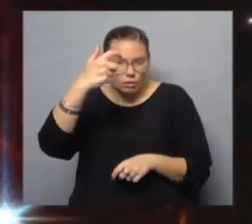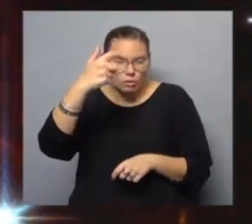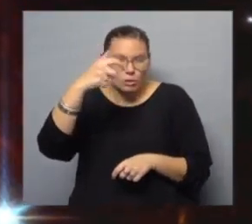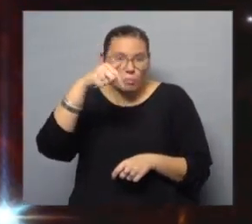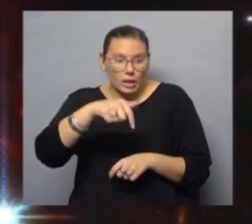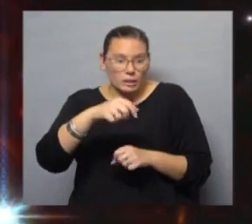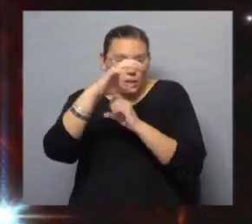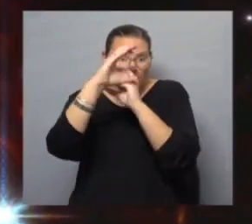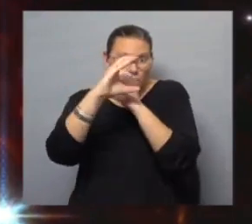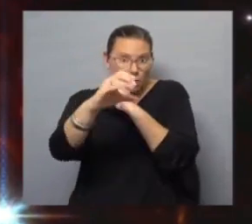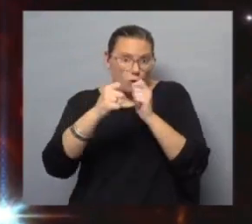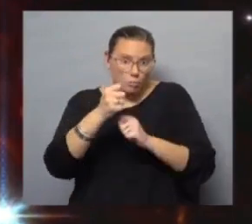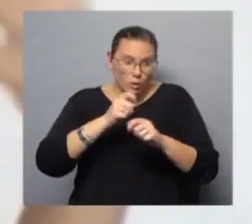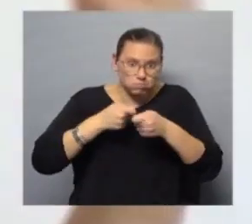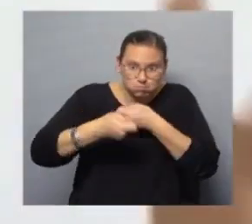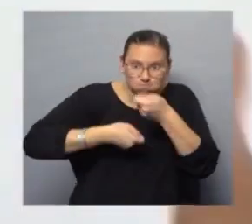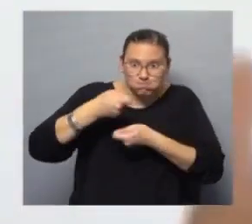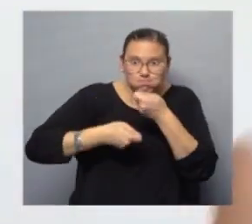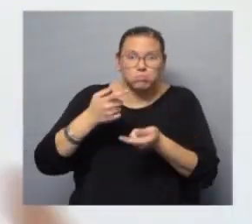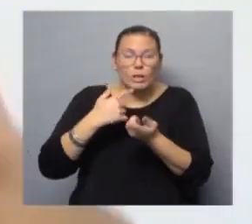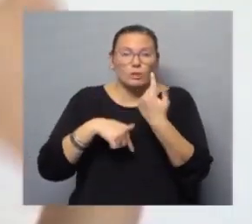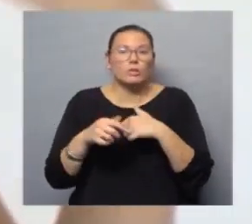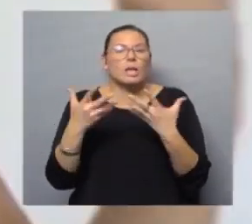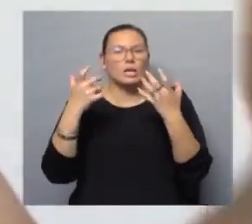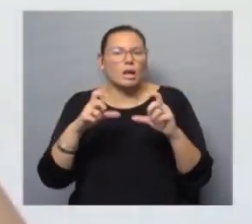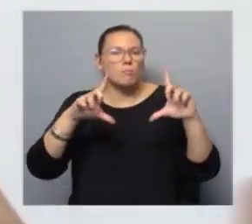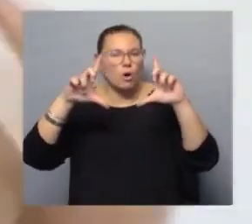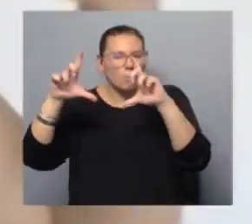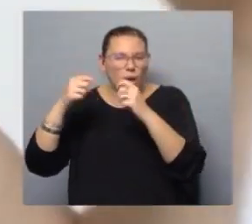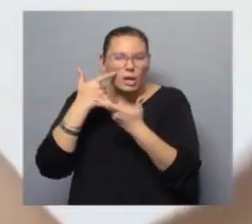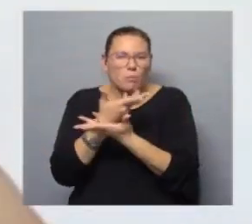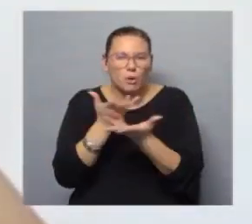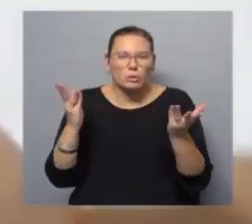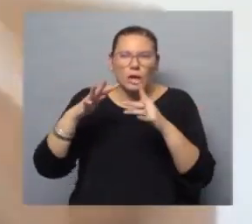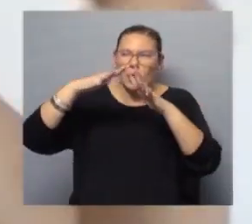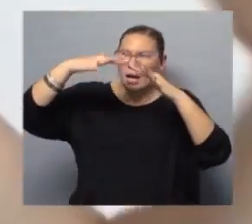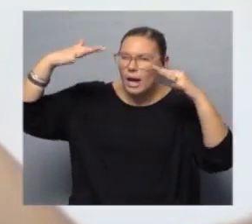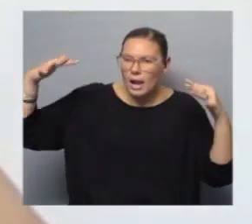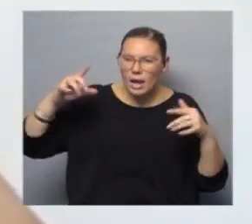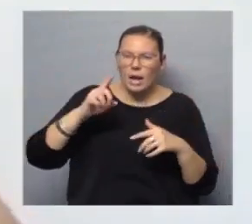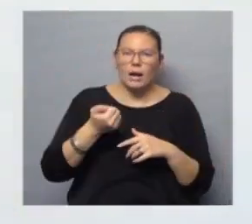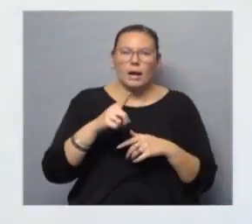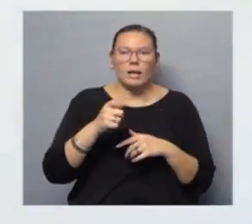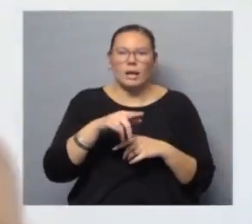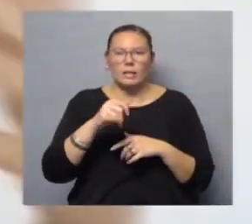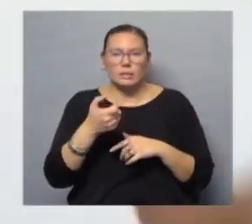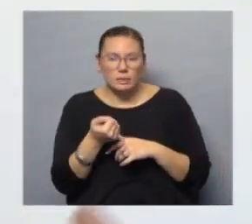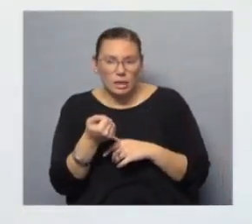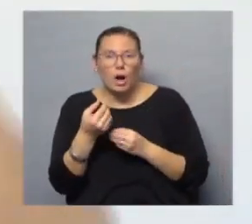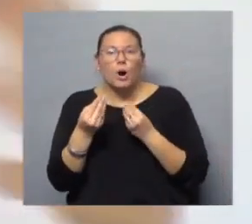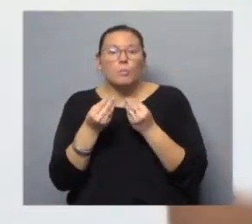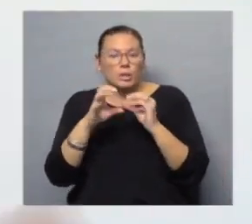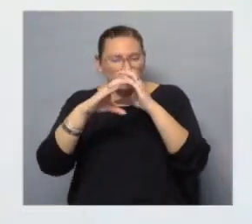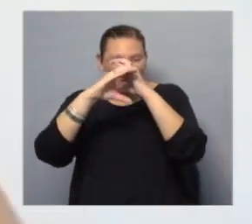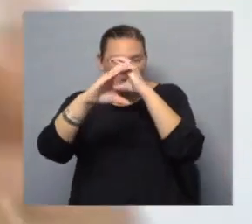este telescopio fue construido, ¿no? Entonces queríamos imágenes que mostraran galaxias en interacción, porque este